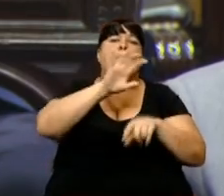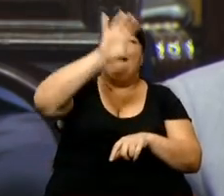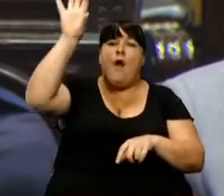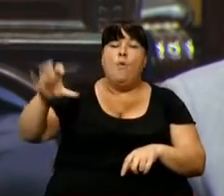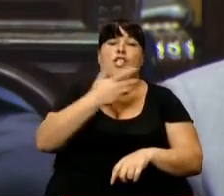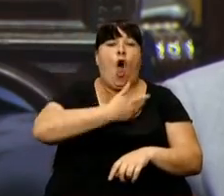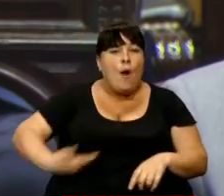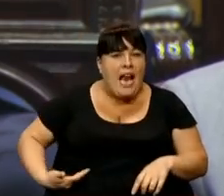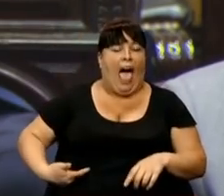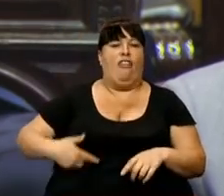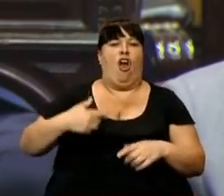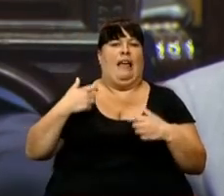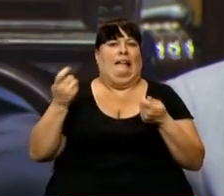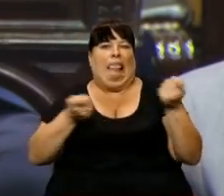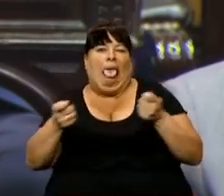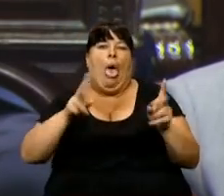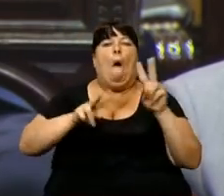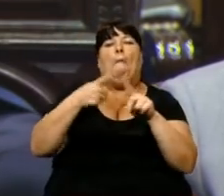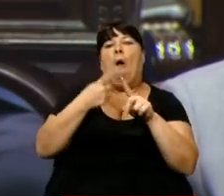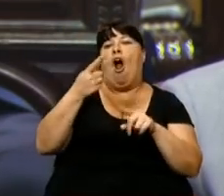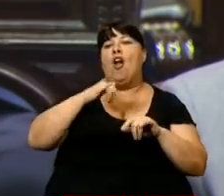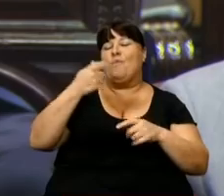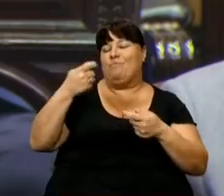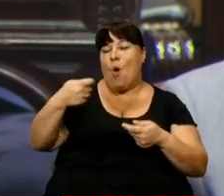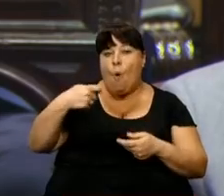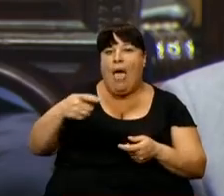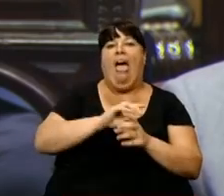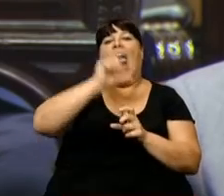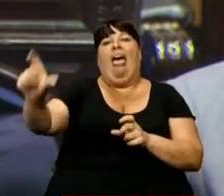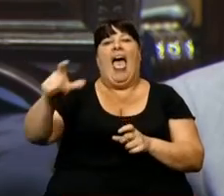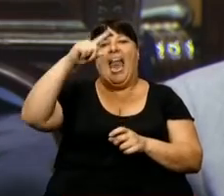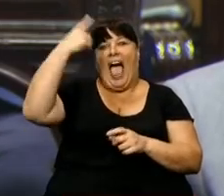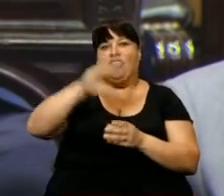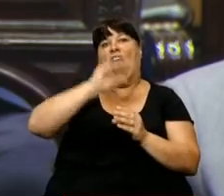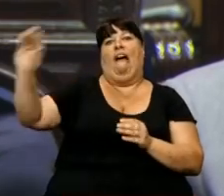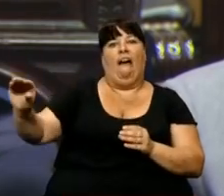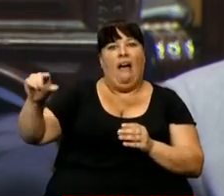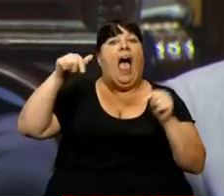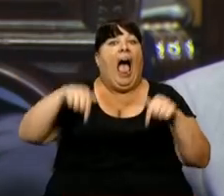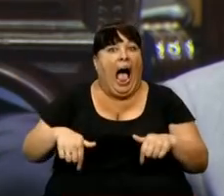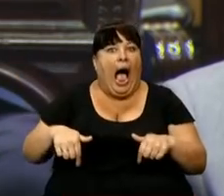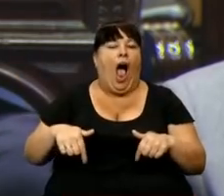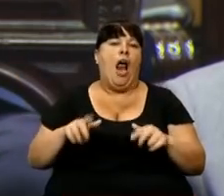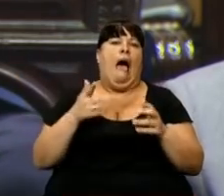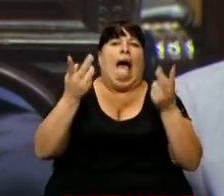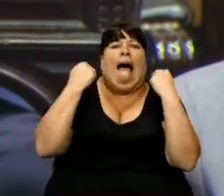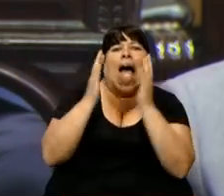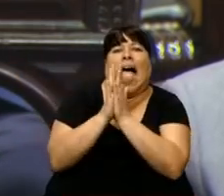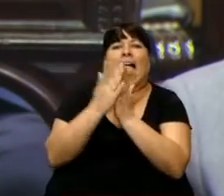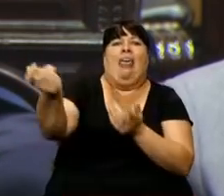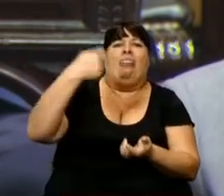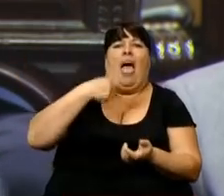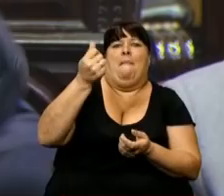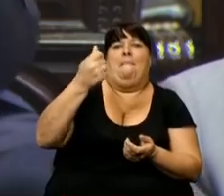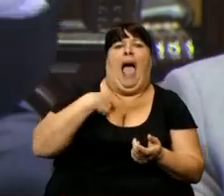provincias donde los gobernadores han hecho demagogia con las jubilaciones, se las transfirieron a la nación y ahora se ponen de rodillas para que le